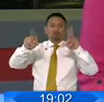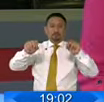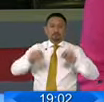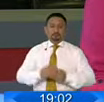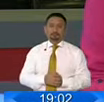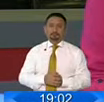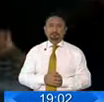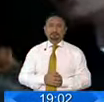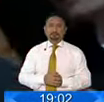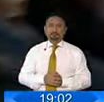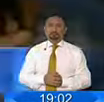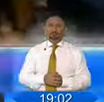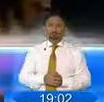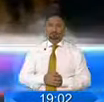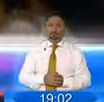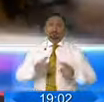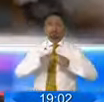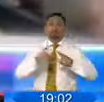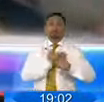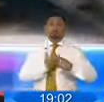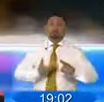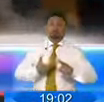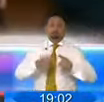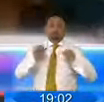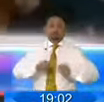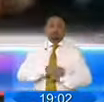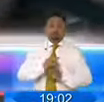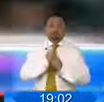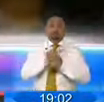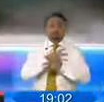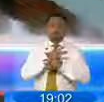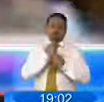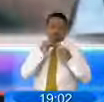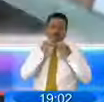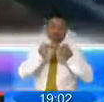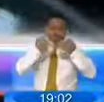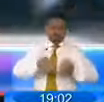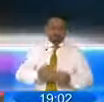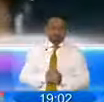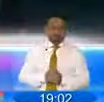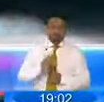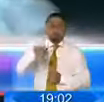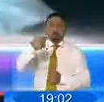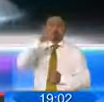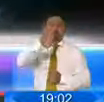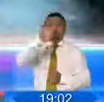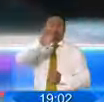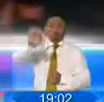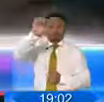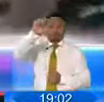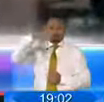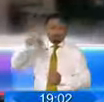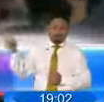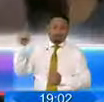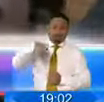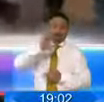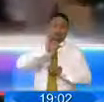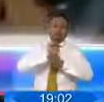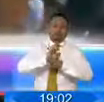popular. El expresidente lo confirmaba mediante su cuenta de Twitter, aquí anunciaba que el próximo 4 de enero retornaría al